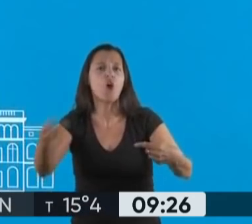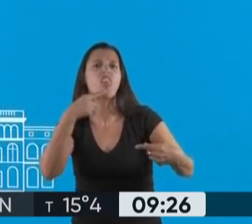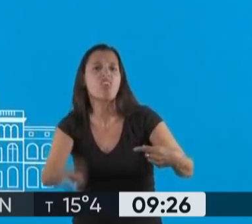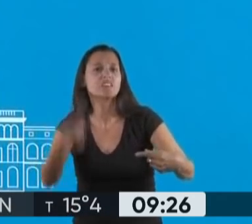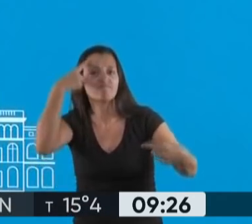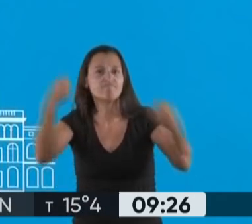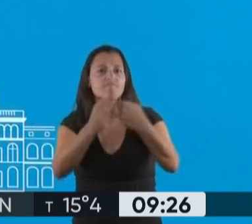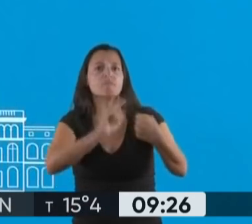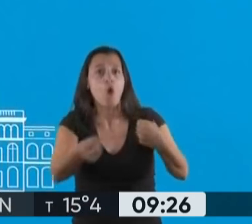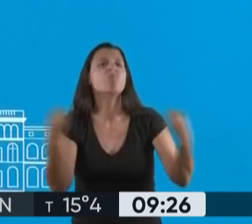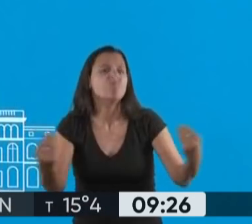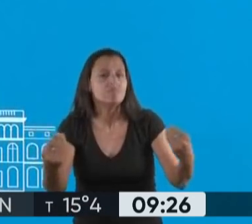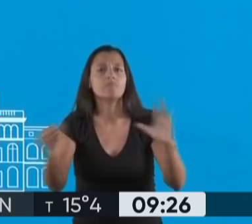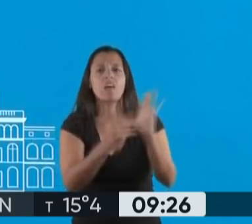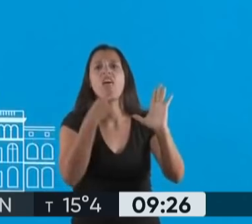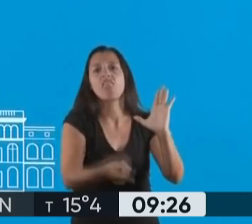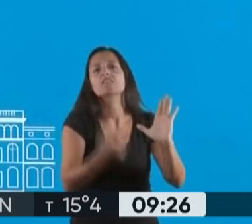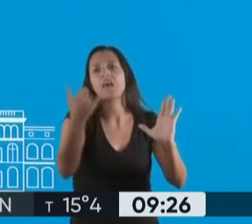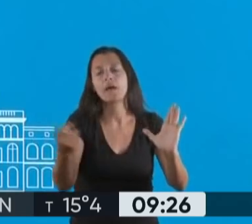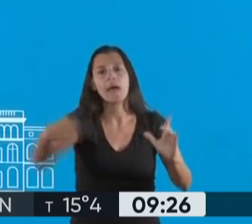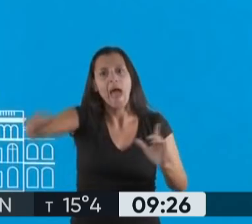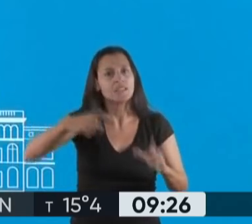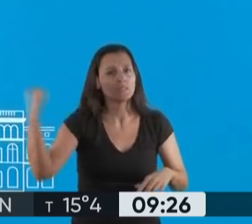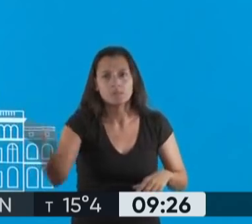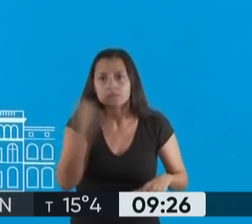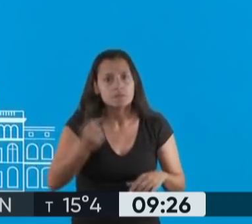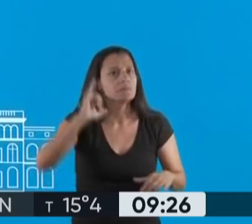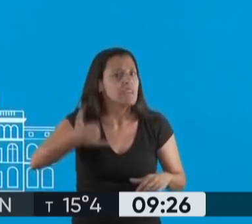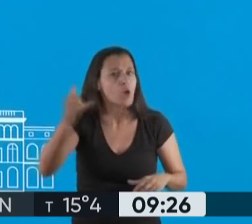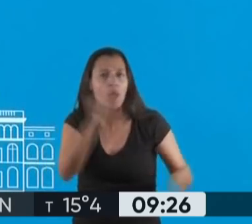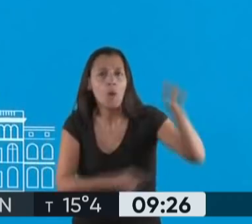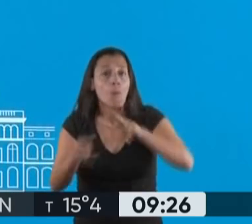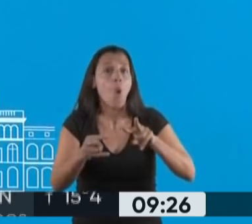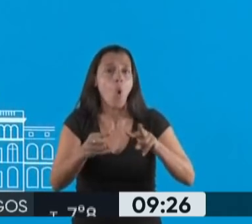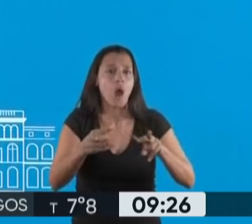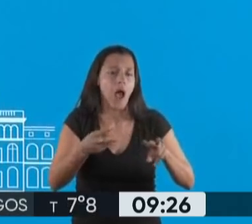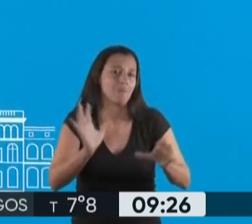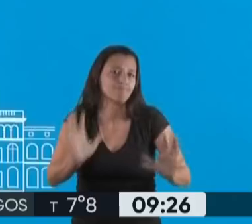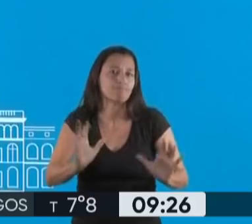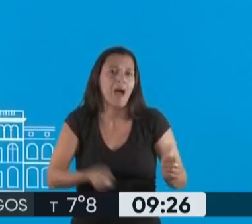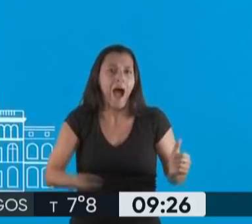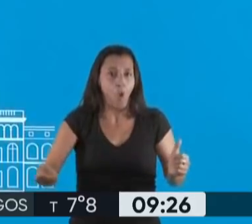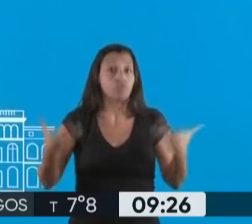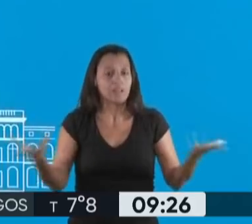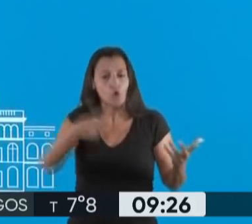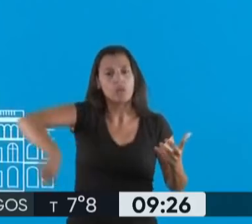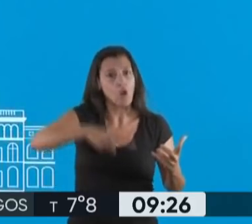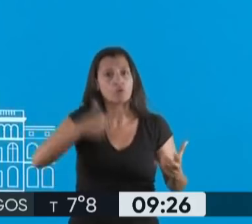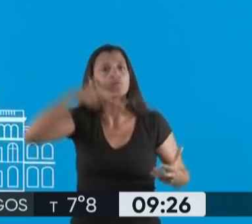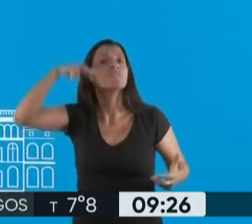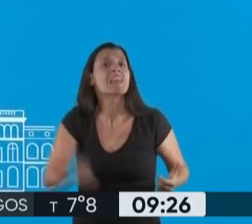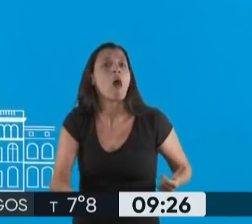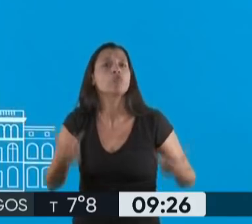desacuerdo que tienen con el fondo es que tiene poco ajuste, digamos, ¿no? Entonces, la verdad es que después de haber llevado adelante este acuerdo sin ajuste,